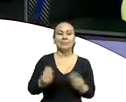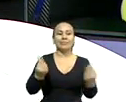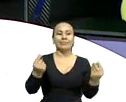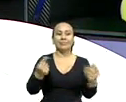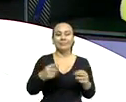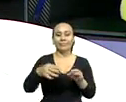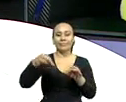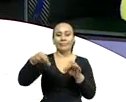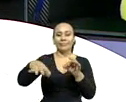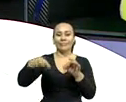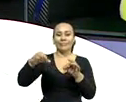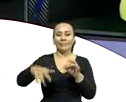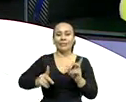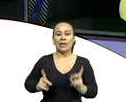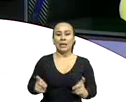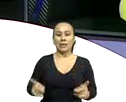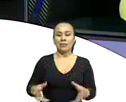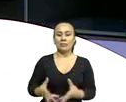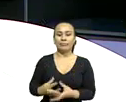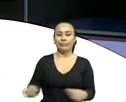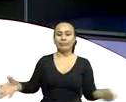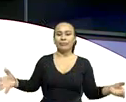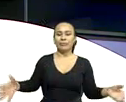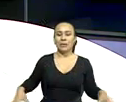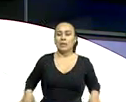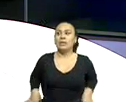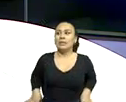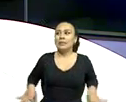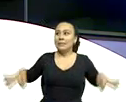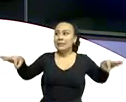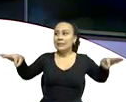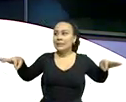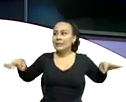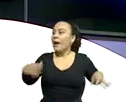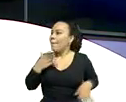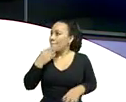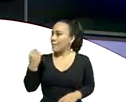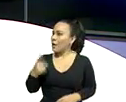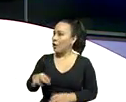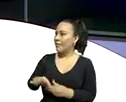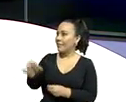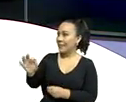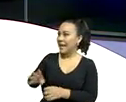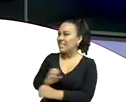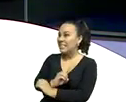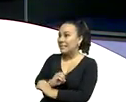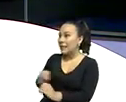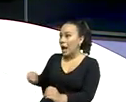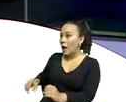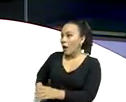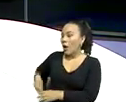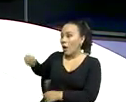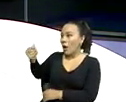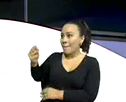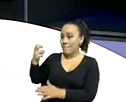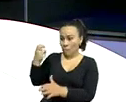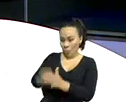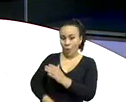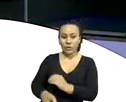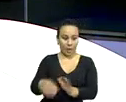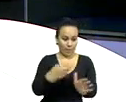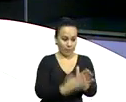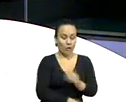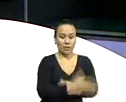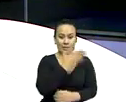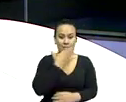Chiro este bolsillo. Déjaselo, bolsillo chiro, déjaselo, pero por la infracción que cometió, múltalo. Los países